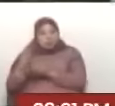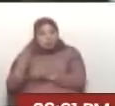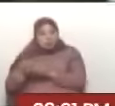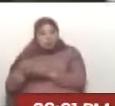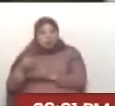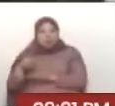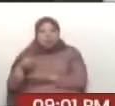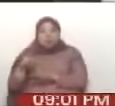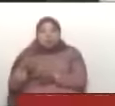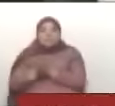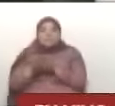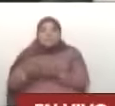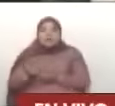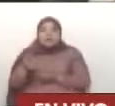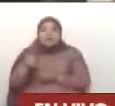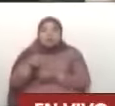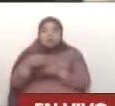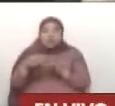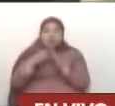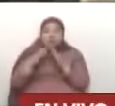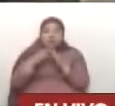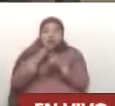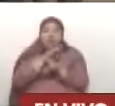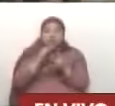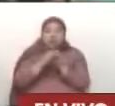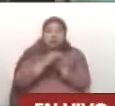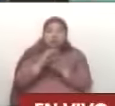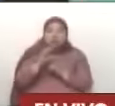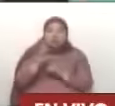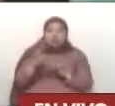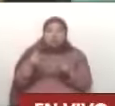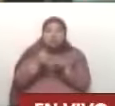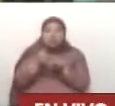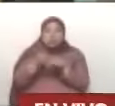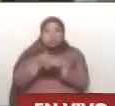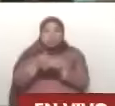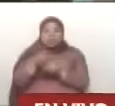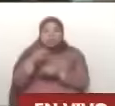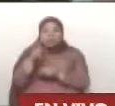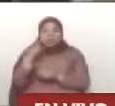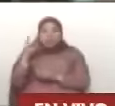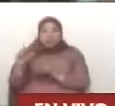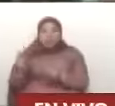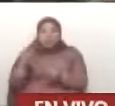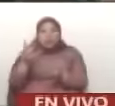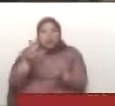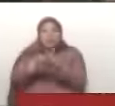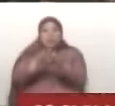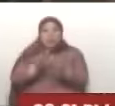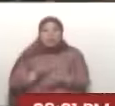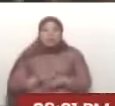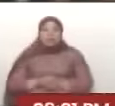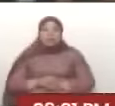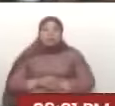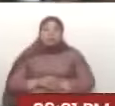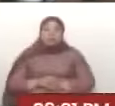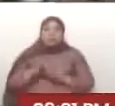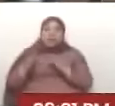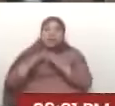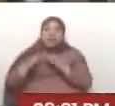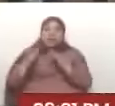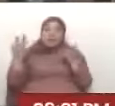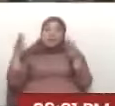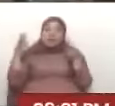parroquia San Simón, Casa de la Cultura Inícita Aceituno, aprobada. Casa de la